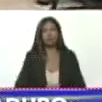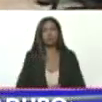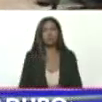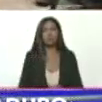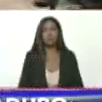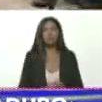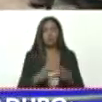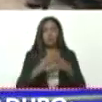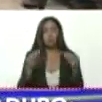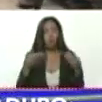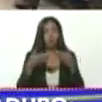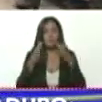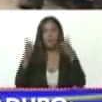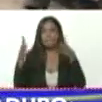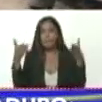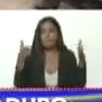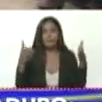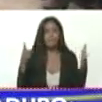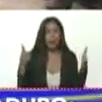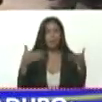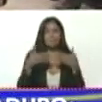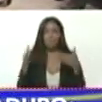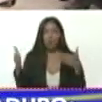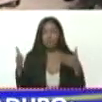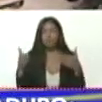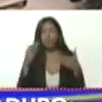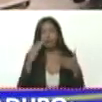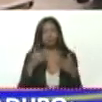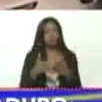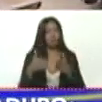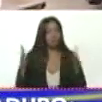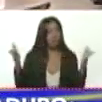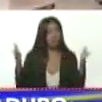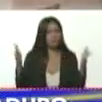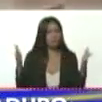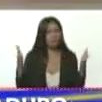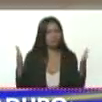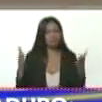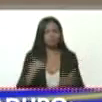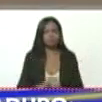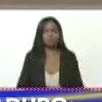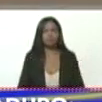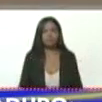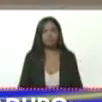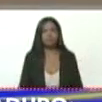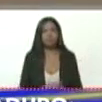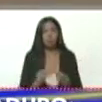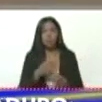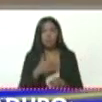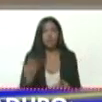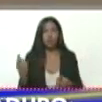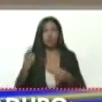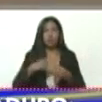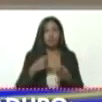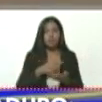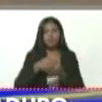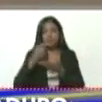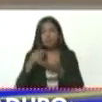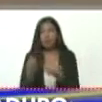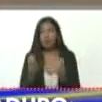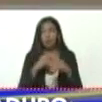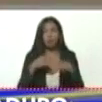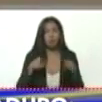Y todas las puertas están abiertas. Todo el que quiera incorporarse y firmar este